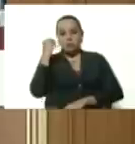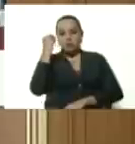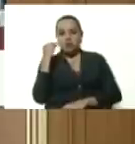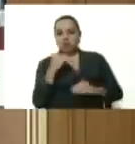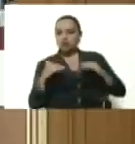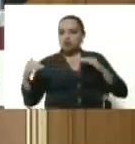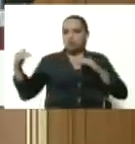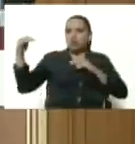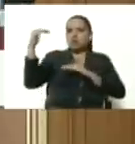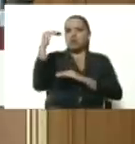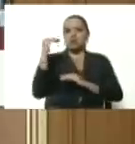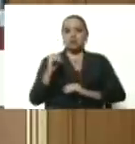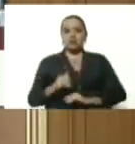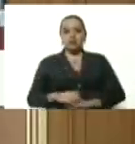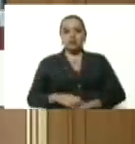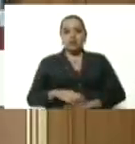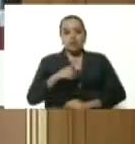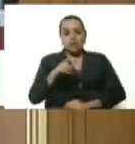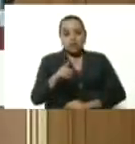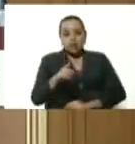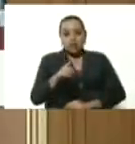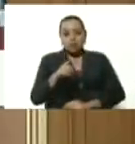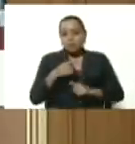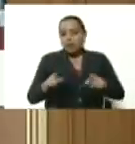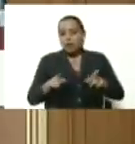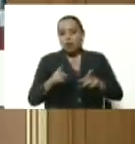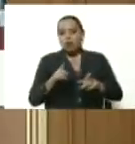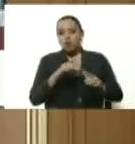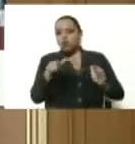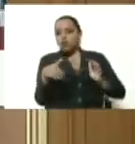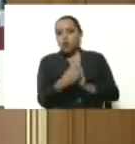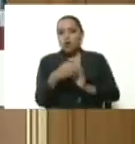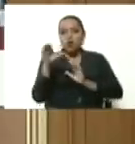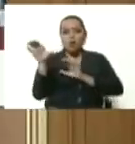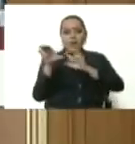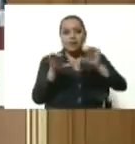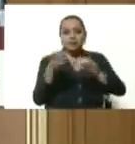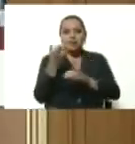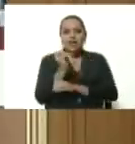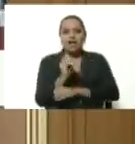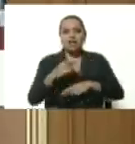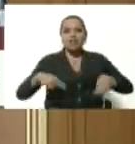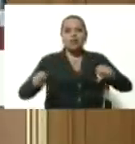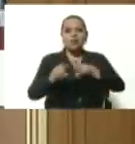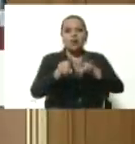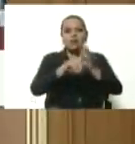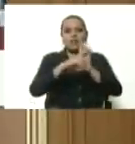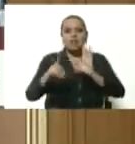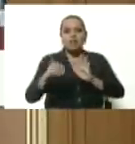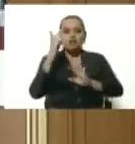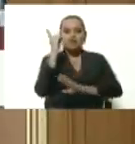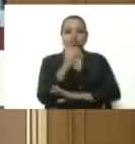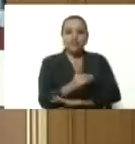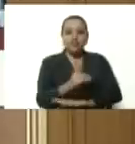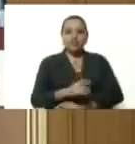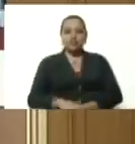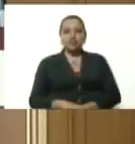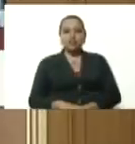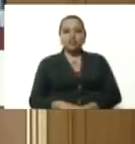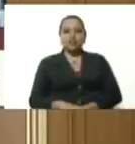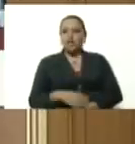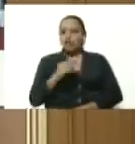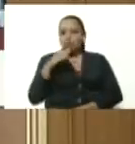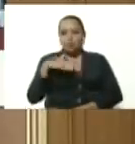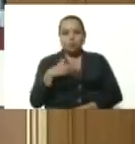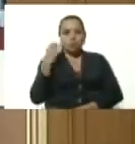naciones, todos los estados tienen igualdad de derechos e igualdad de obligaciones. Y es